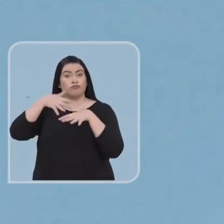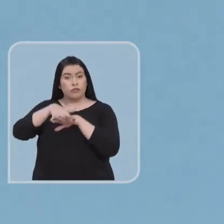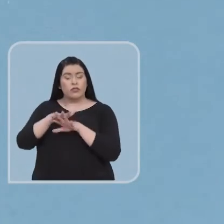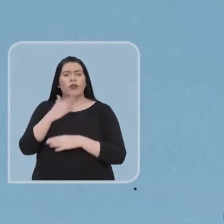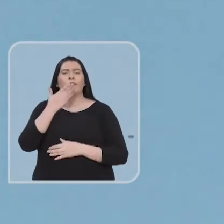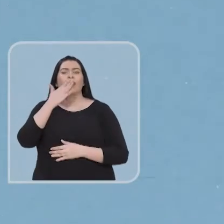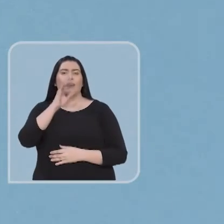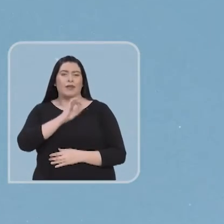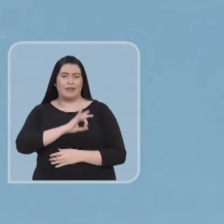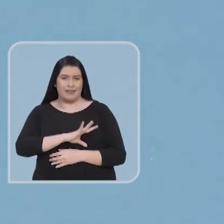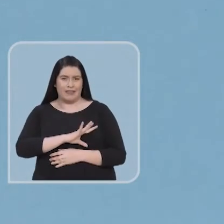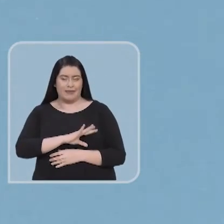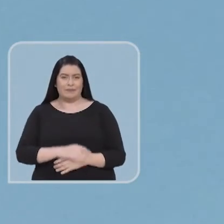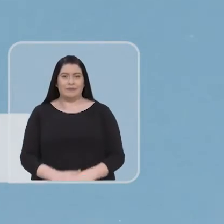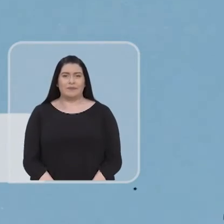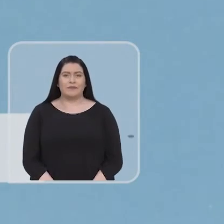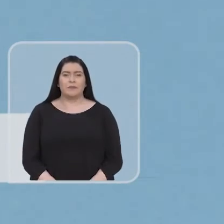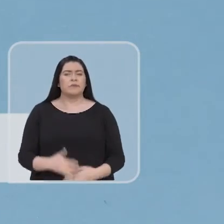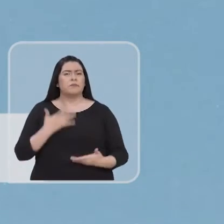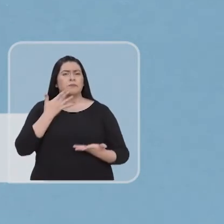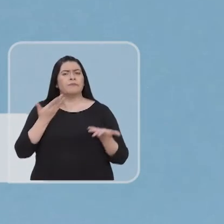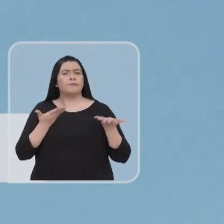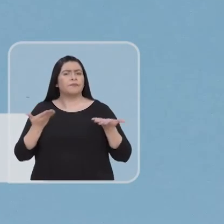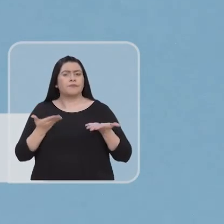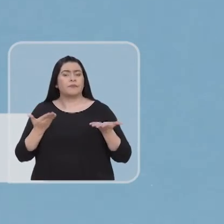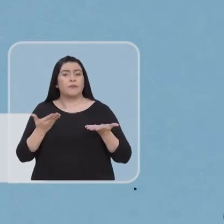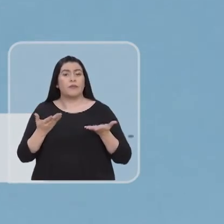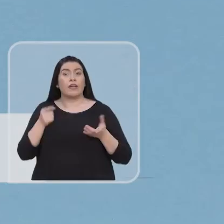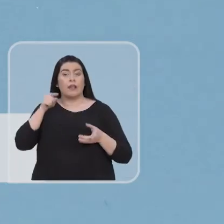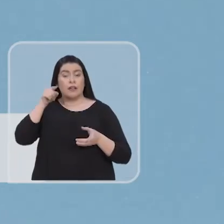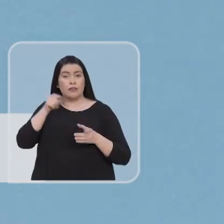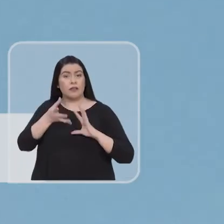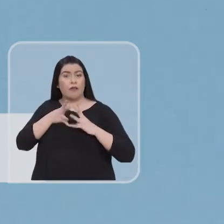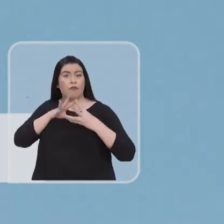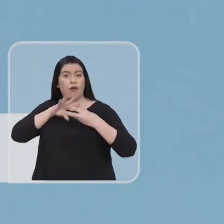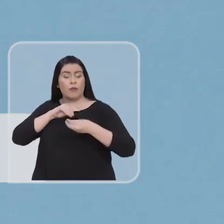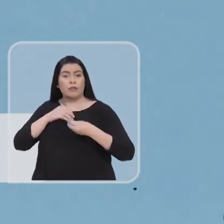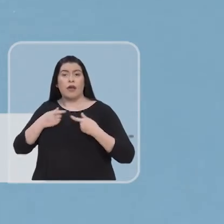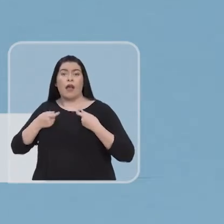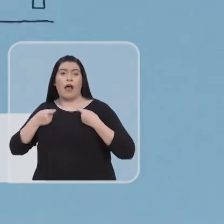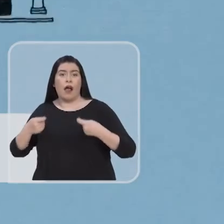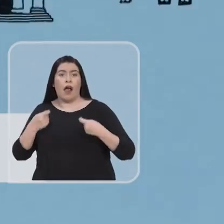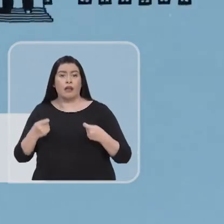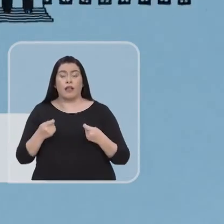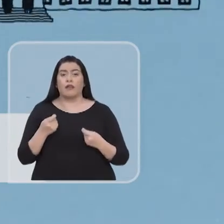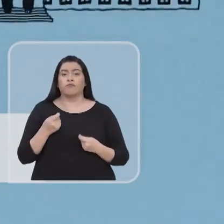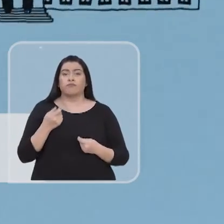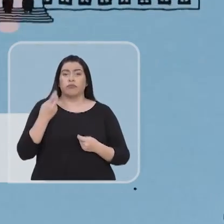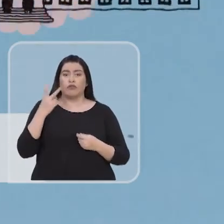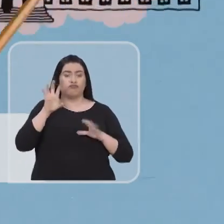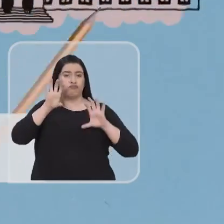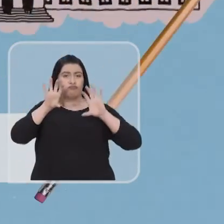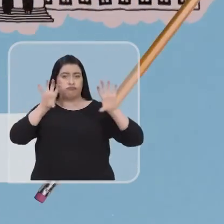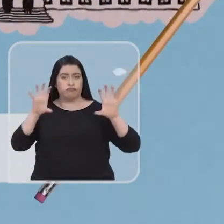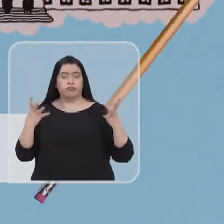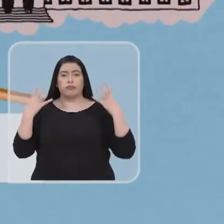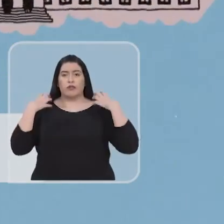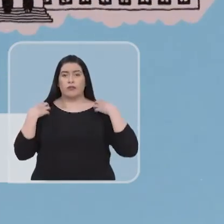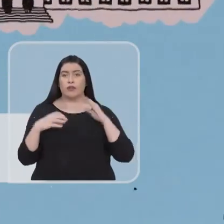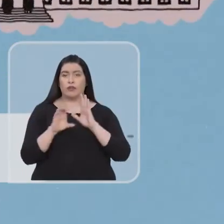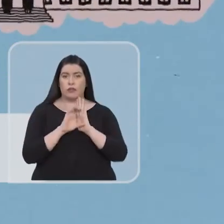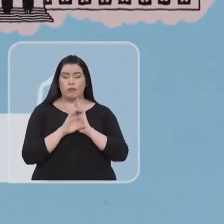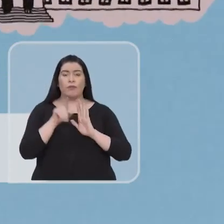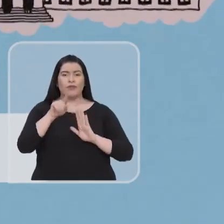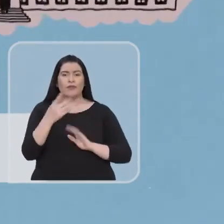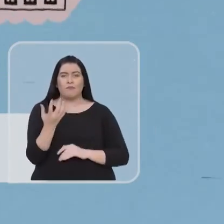La convención mixta es lo mejor para Chile. ¿Por qué? Esta fórmula evita el gasto en dos órganos con facultades